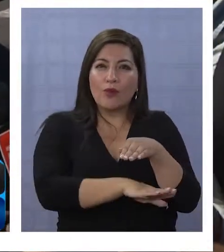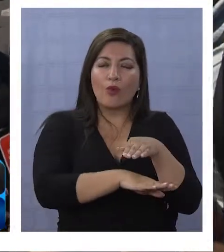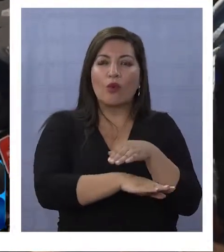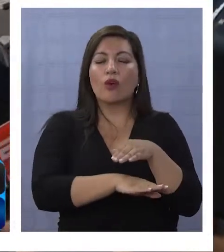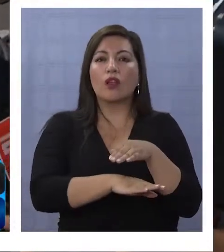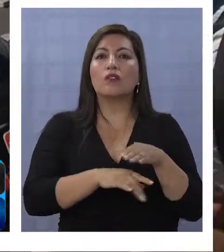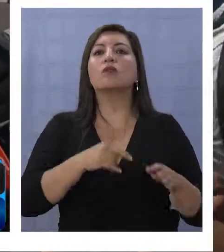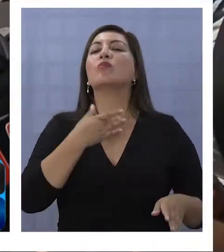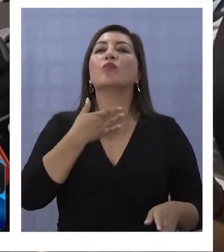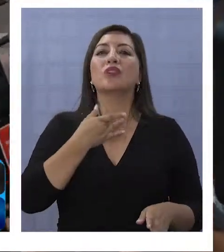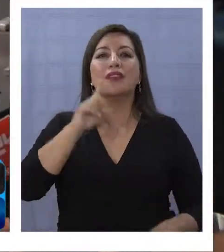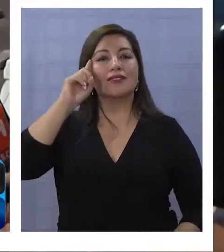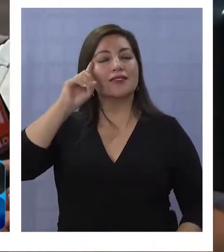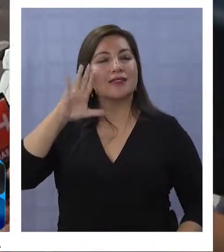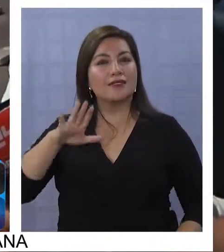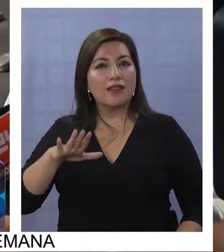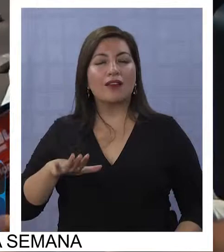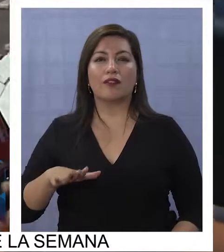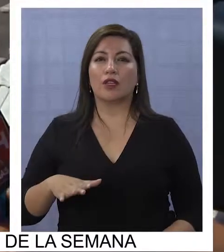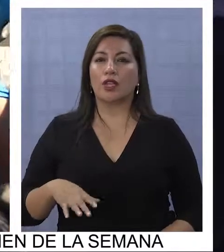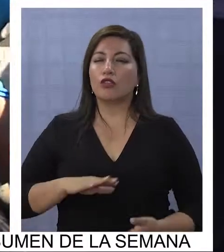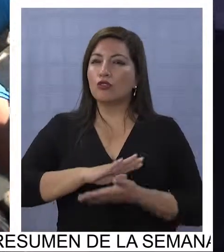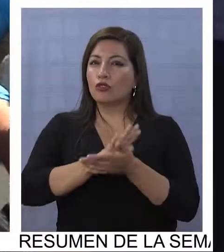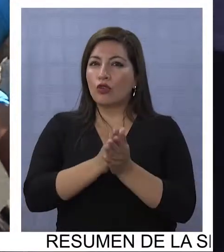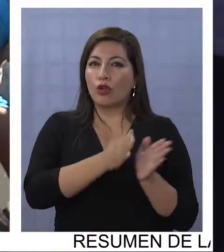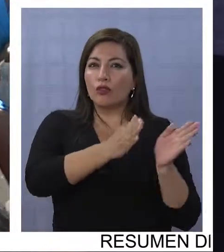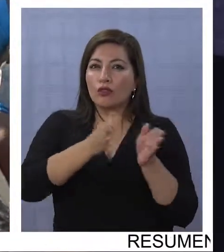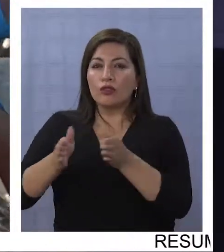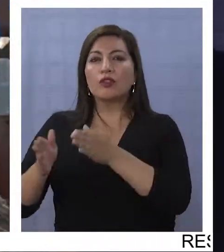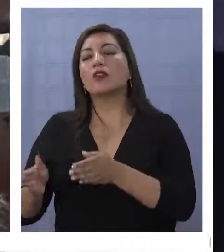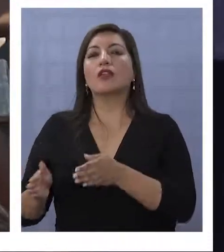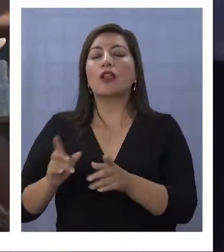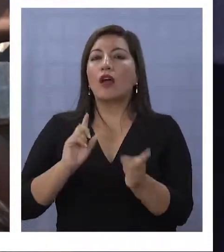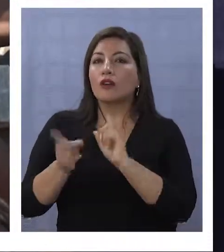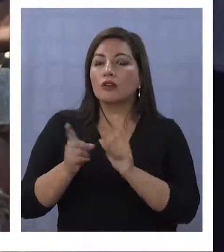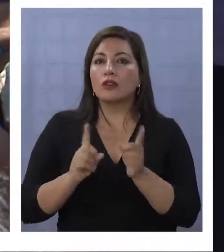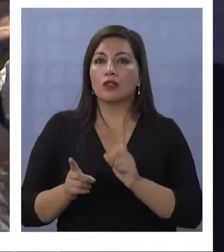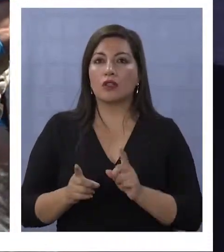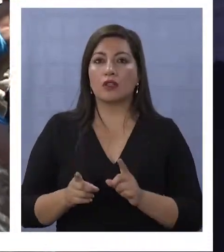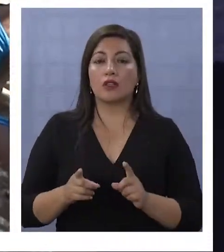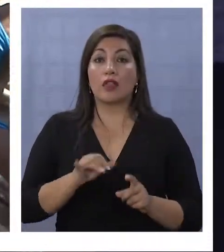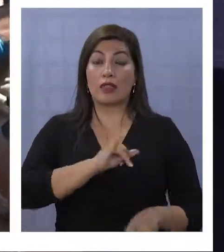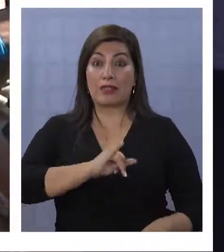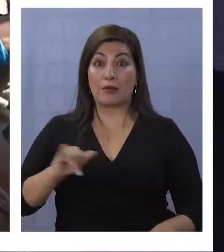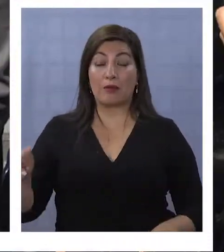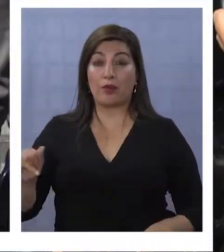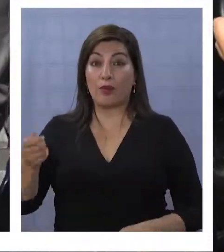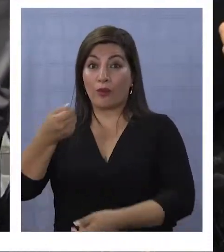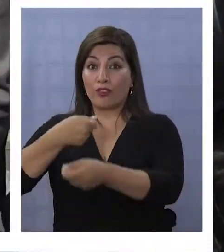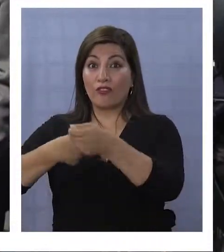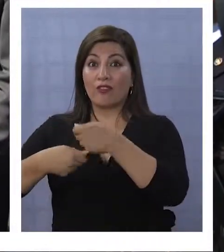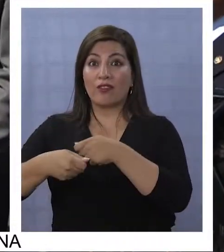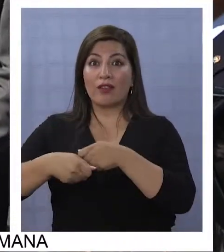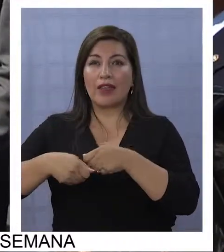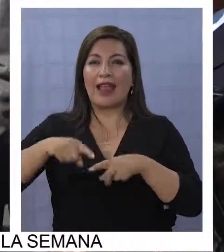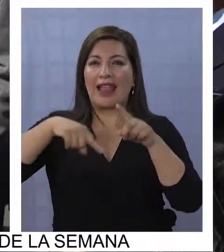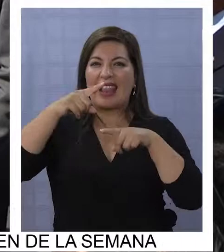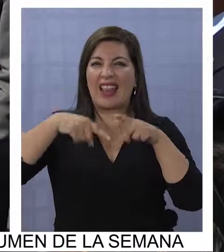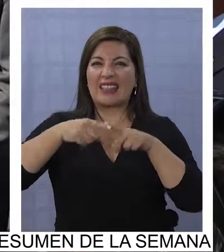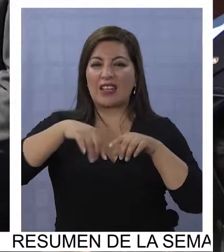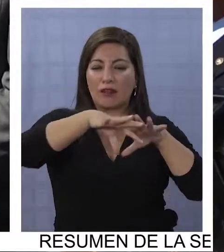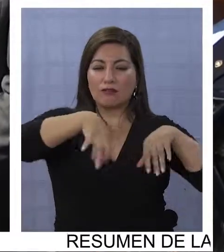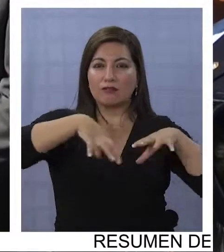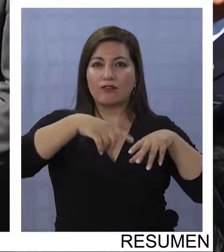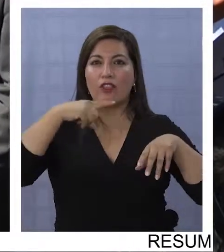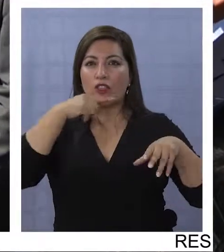transportar mil kilos y tener a quien entregárselo. Tiene que ser una operación coordinada y obviamente cuando se disponían luego a hacer la entrega, desenterraban la misma, la subían